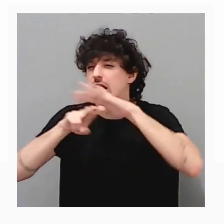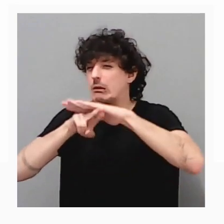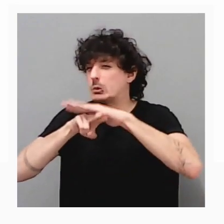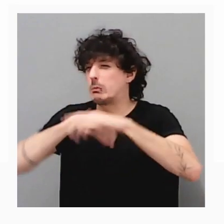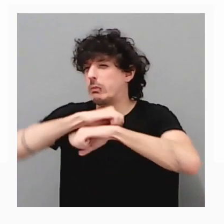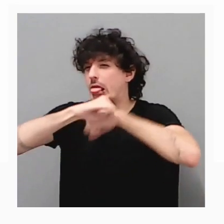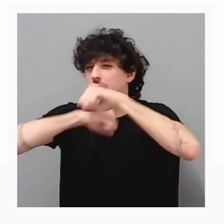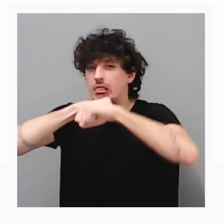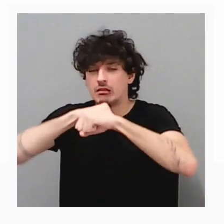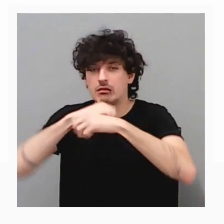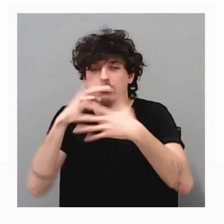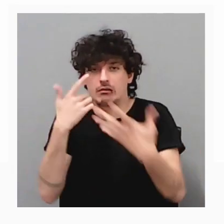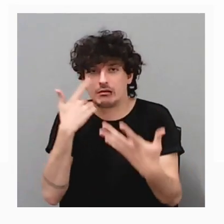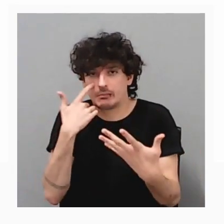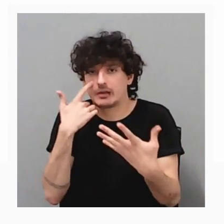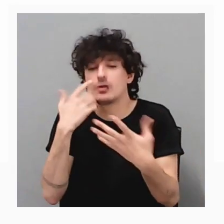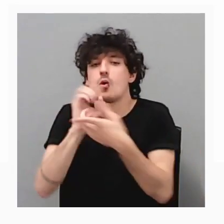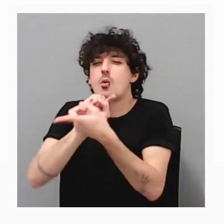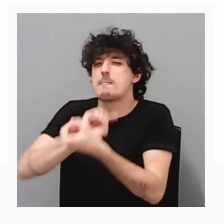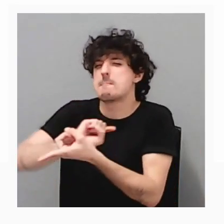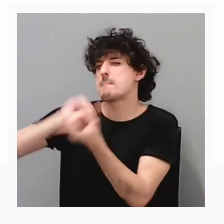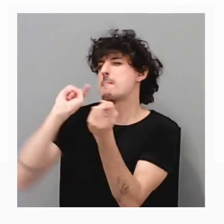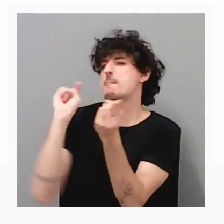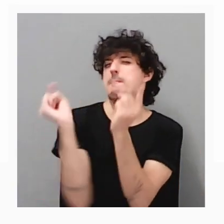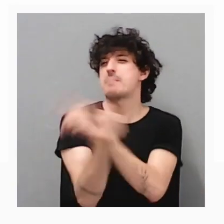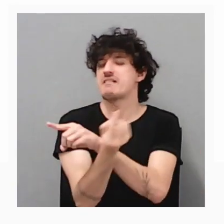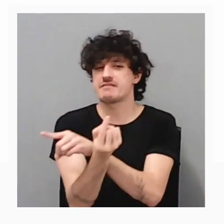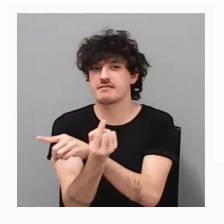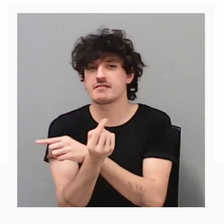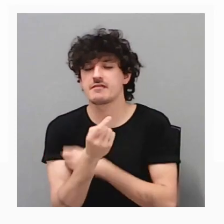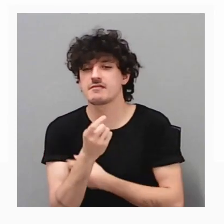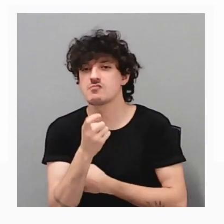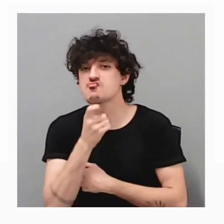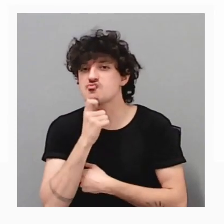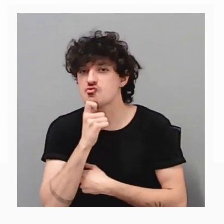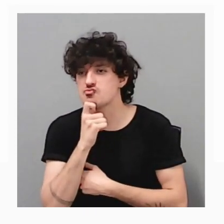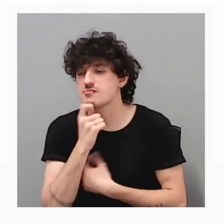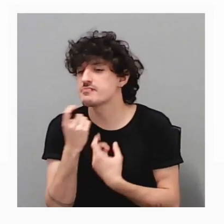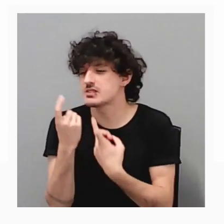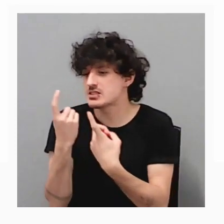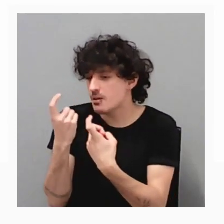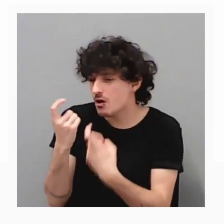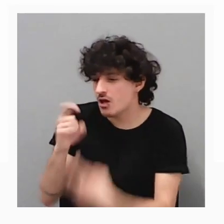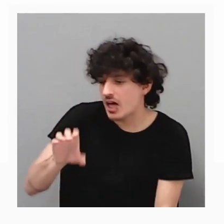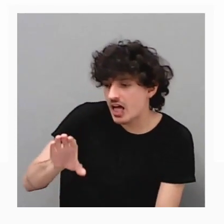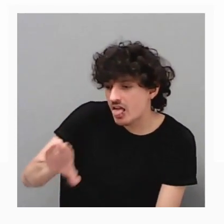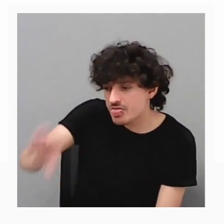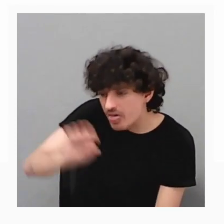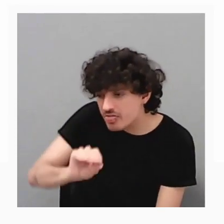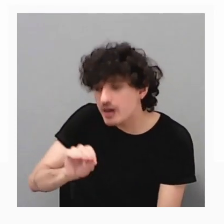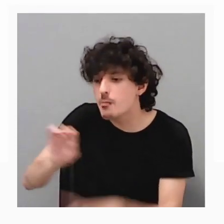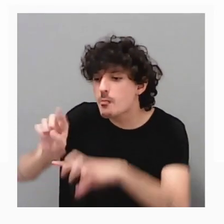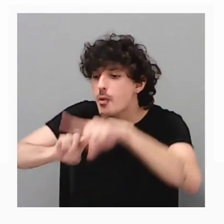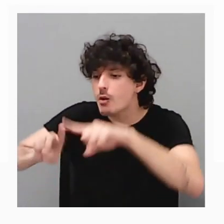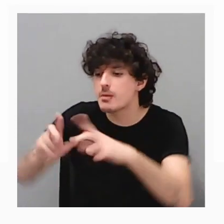para hacer un cambio sistémico necesitábamos de algo más. Necesitábamos de entender las causas de este problema